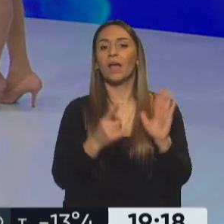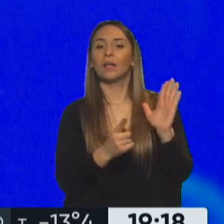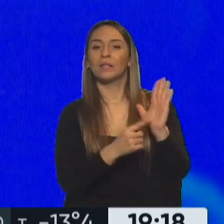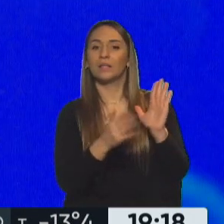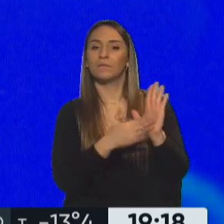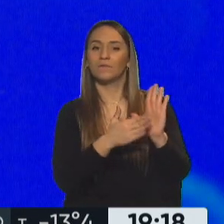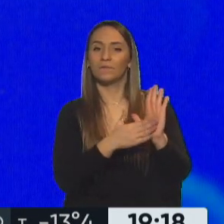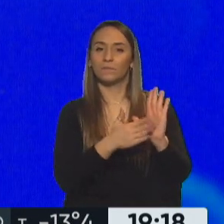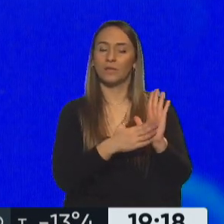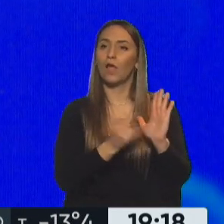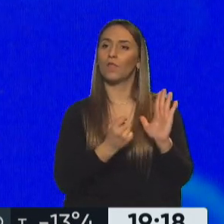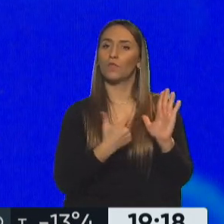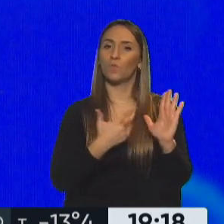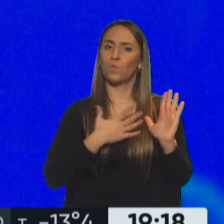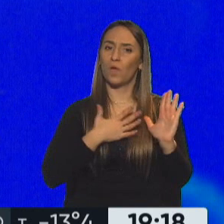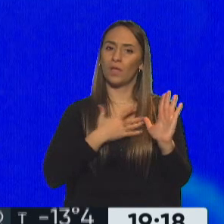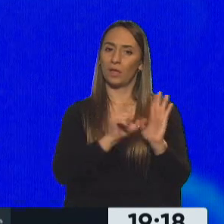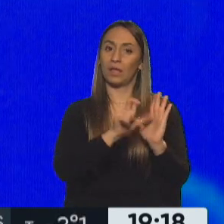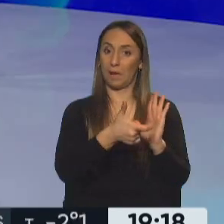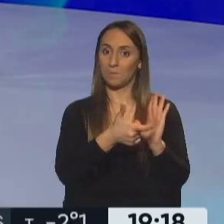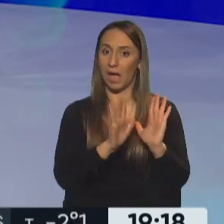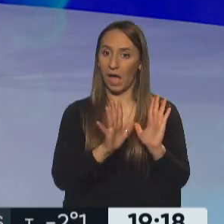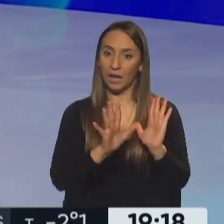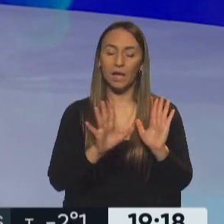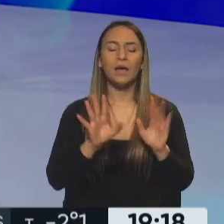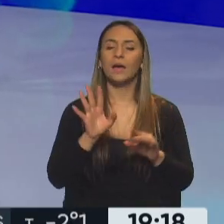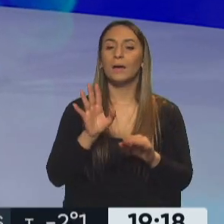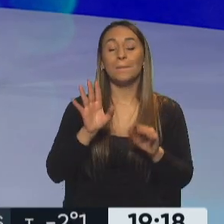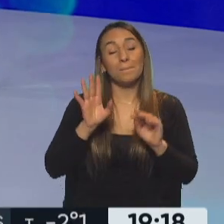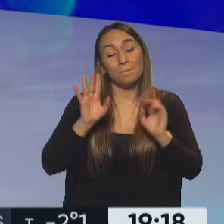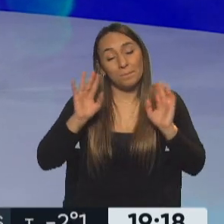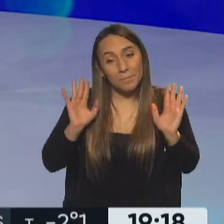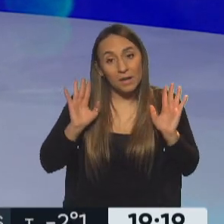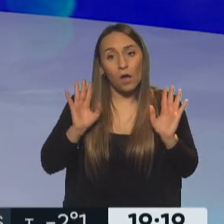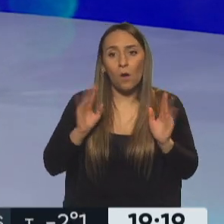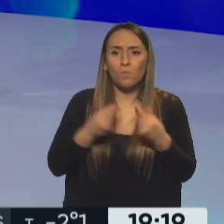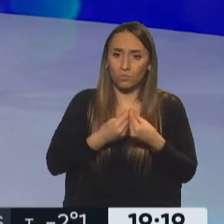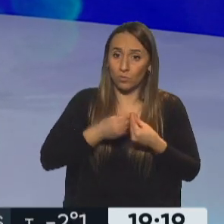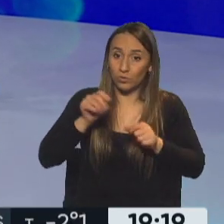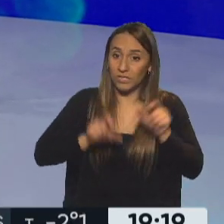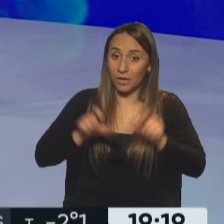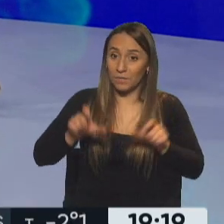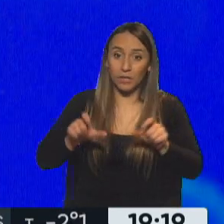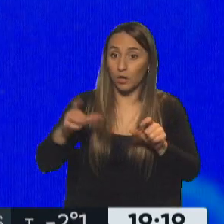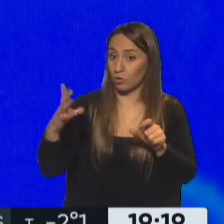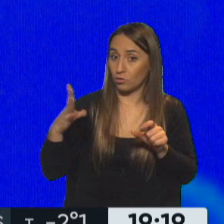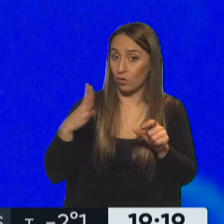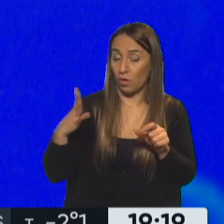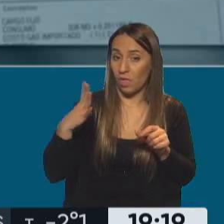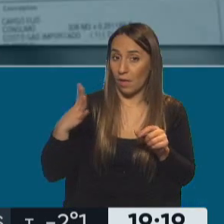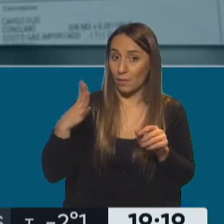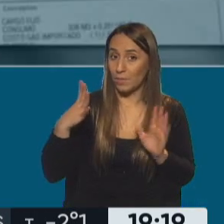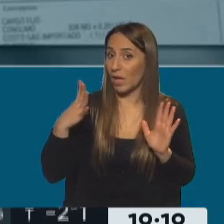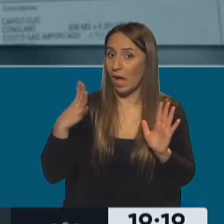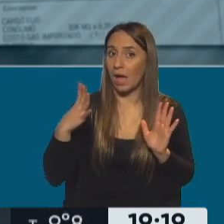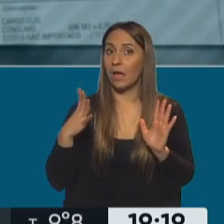La titularidad, lo vienen haciendo algunas compañías. Pero, sin embargo, hay mucha gente que todavía no lo tiene a su nombre. Totalmente. Bueno,